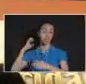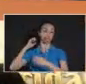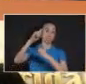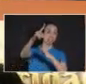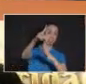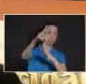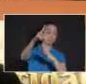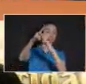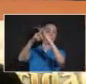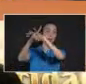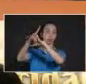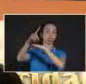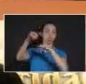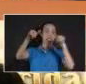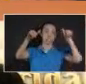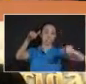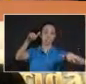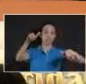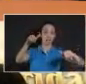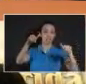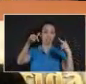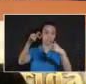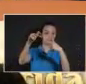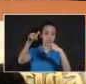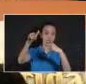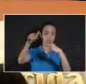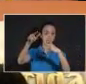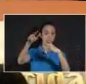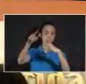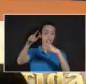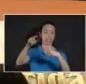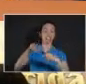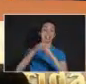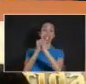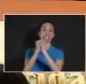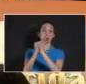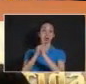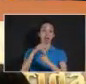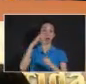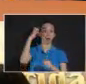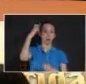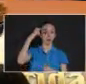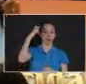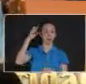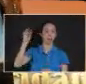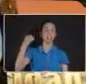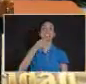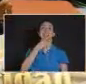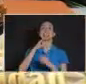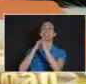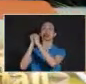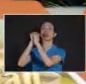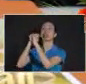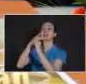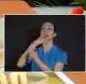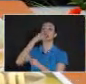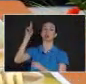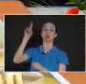puede volver la mano, le ruega al profeta que le ruegue a Dios que se